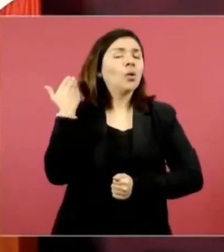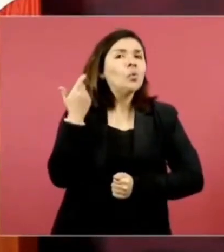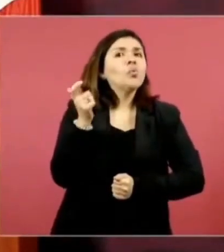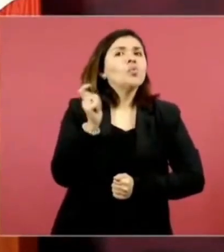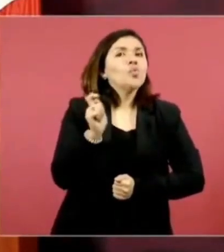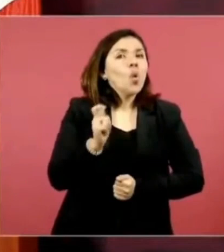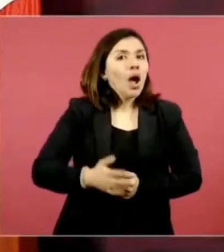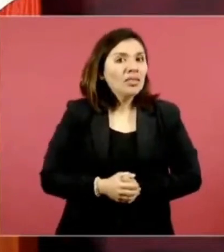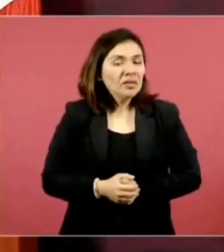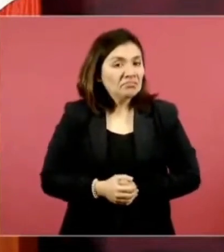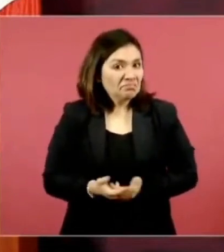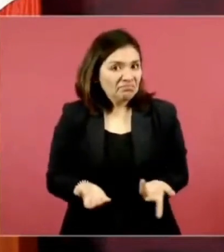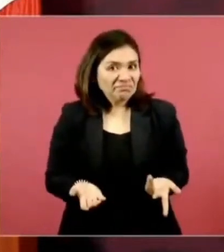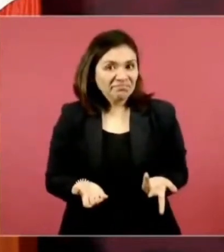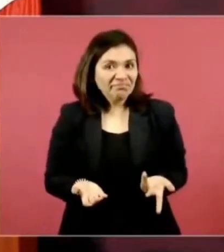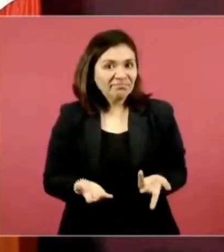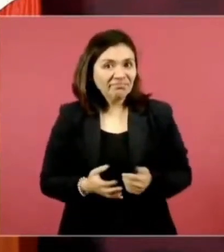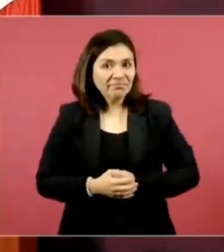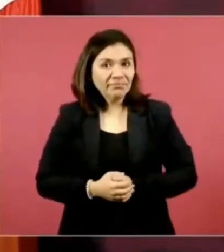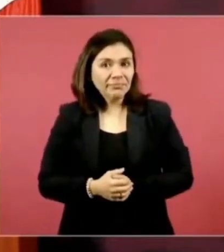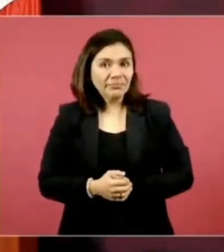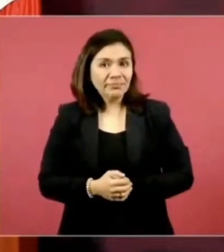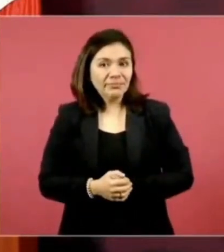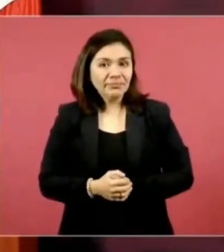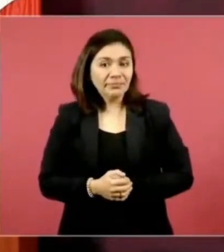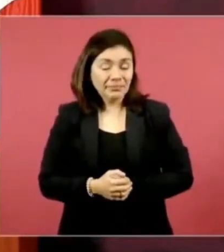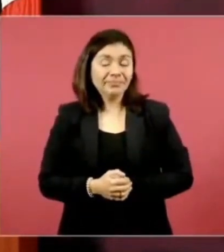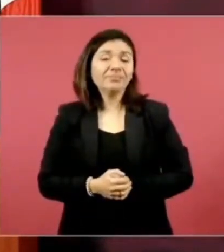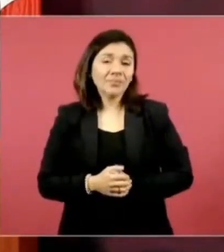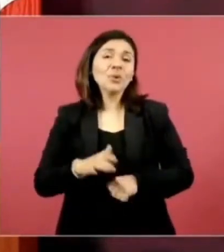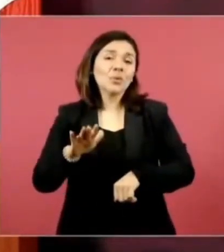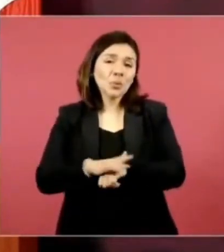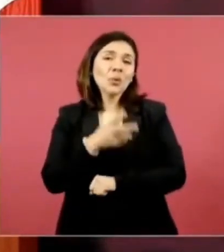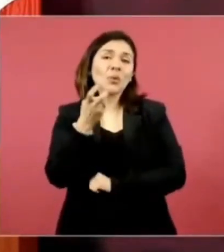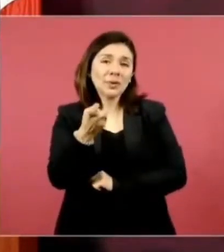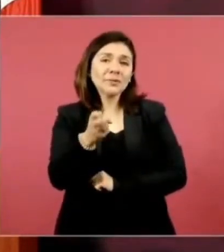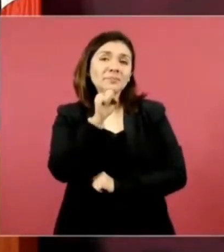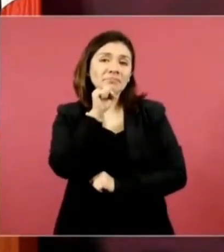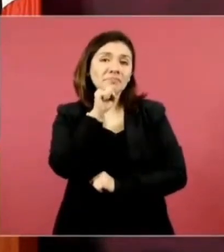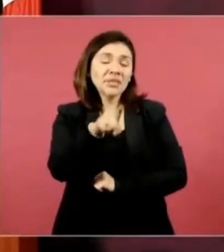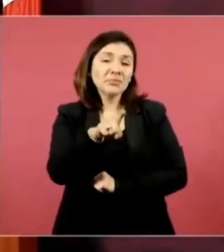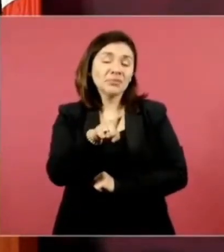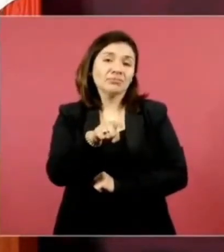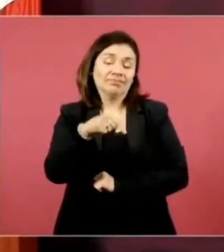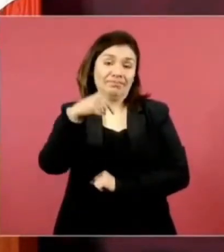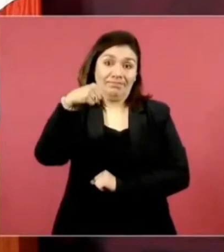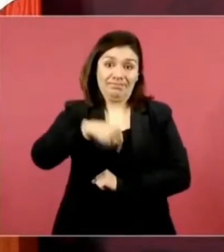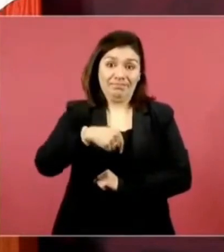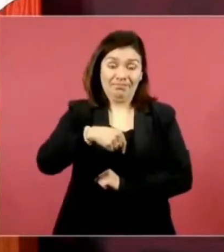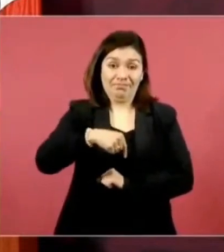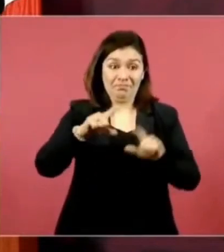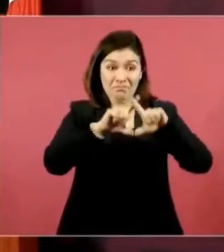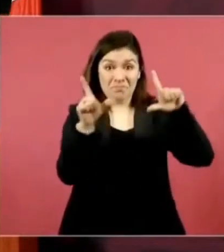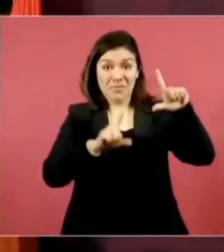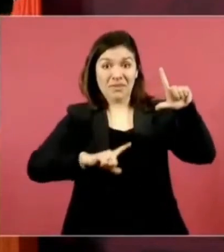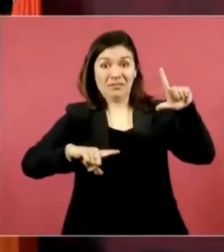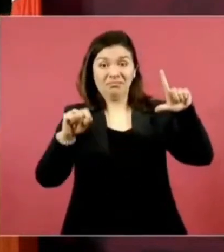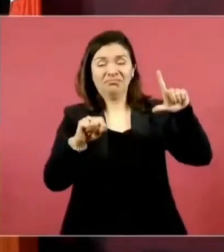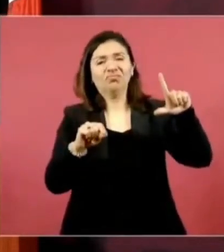lo había visto así? Y es por lo mismo, porque el país es muy